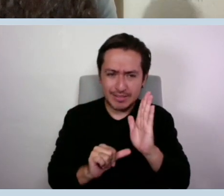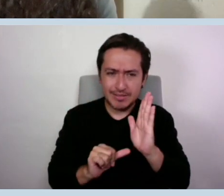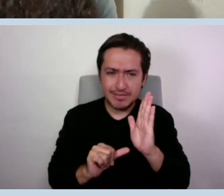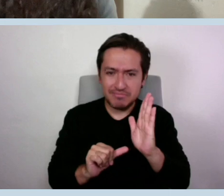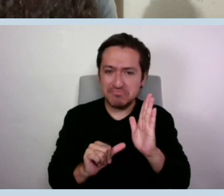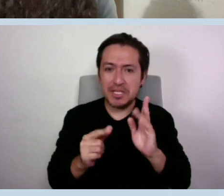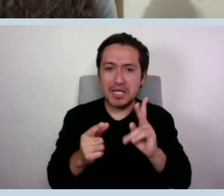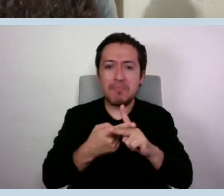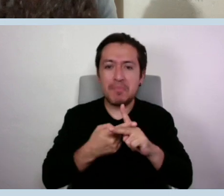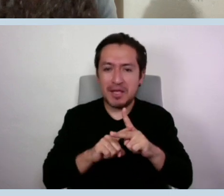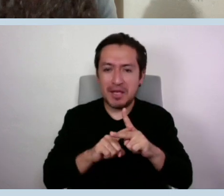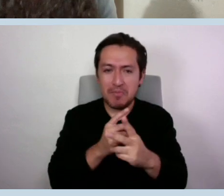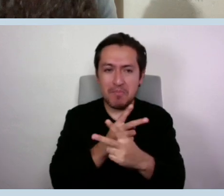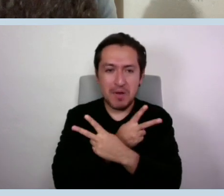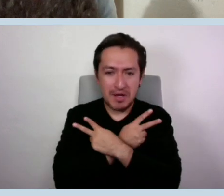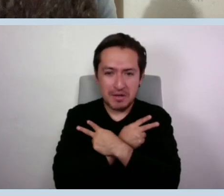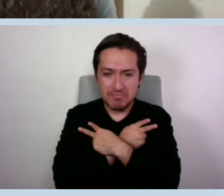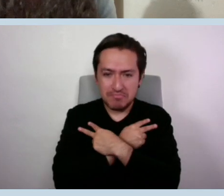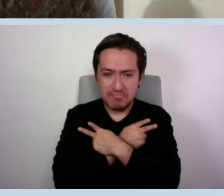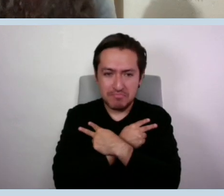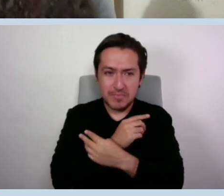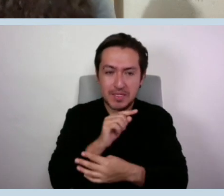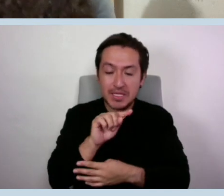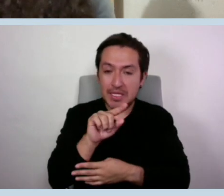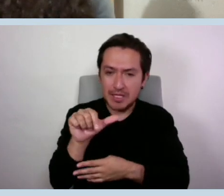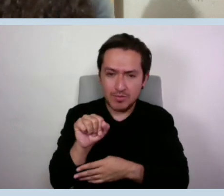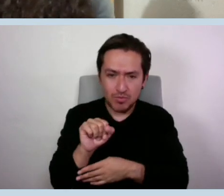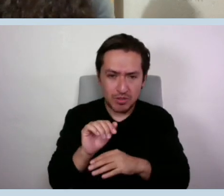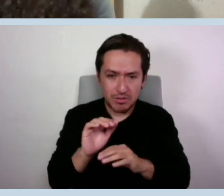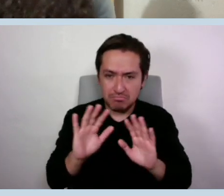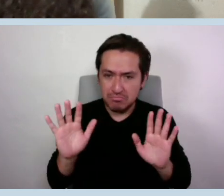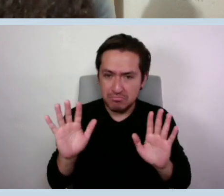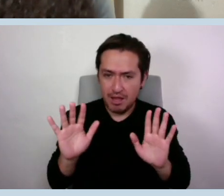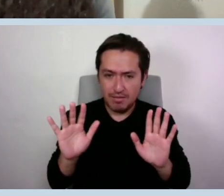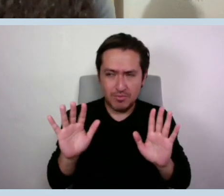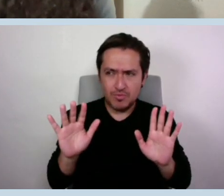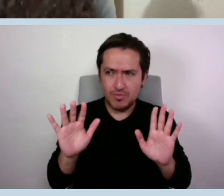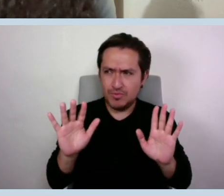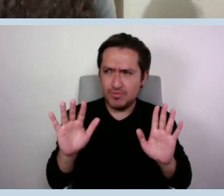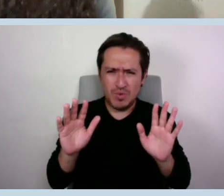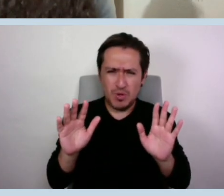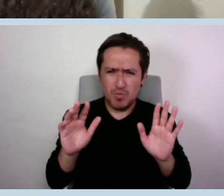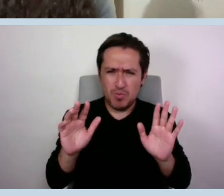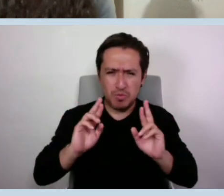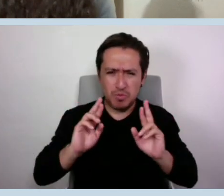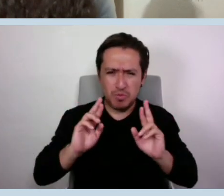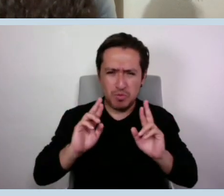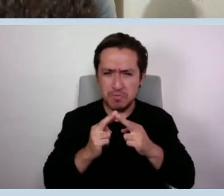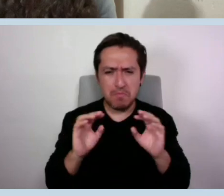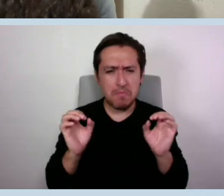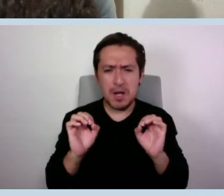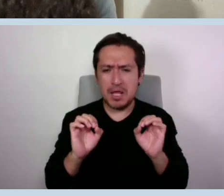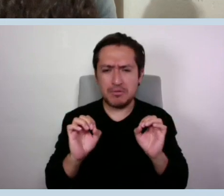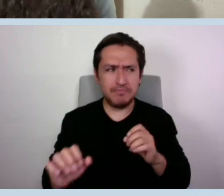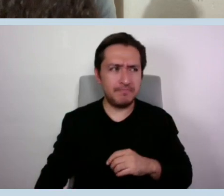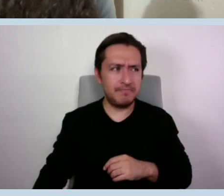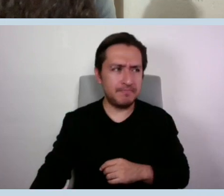vacaciones y luego nos dejamos o sea nos dejamos de ver incluso y en zoom o y presencialmente